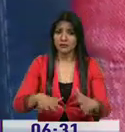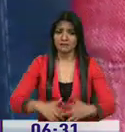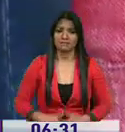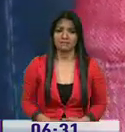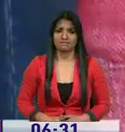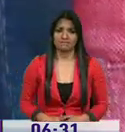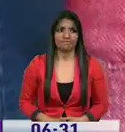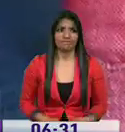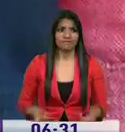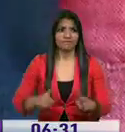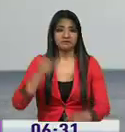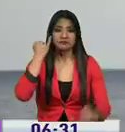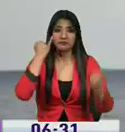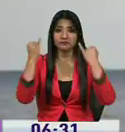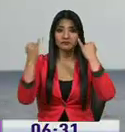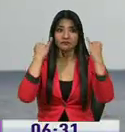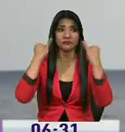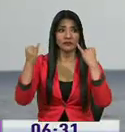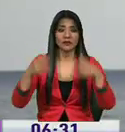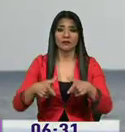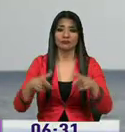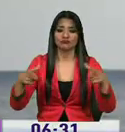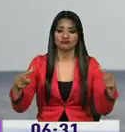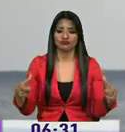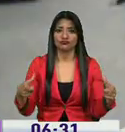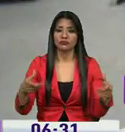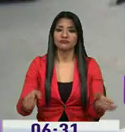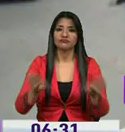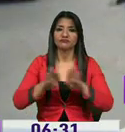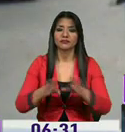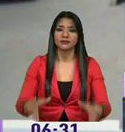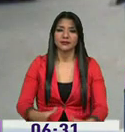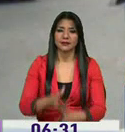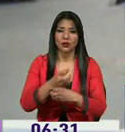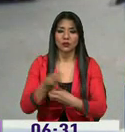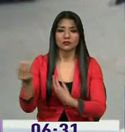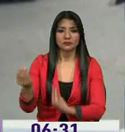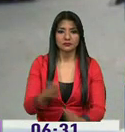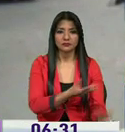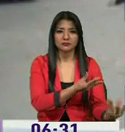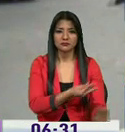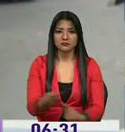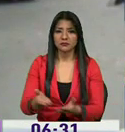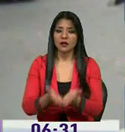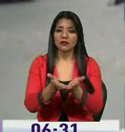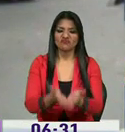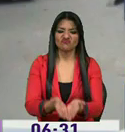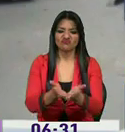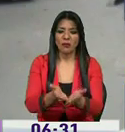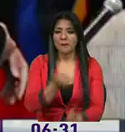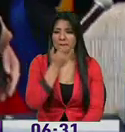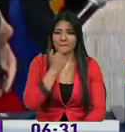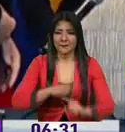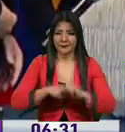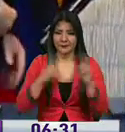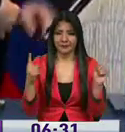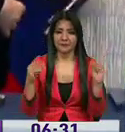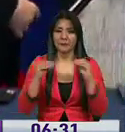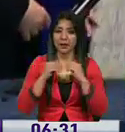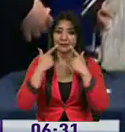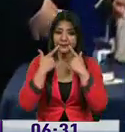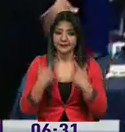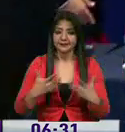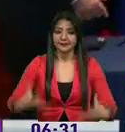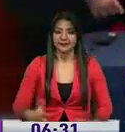la iniciativa de contenedores seguros, lo que permitirá intercambiar información de embarcaciones ilícitas. Para reforzar dicho aspecto,